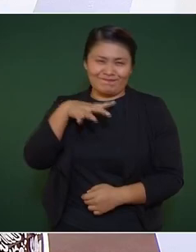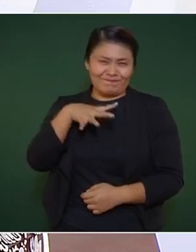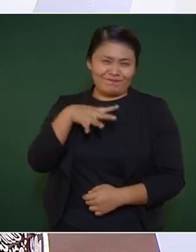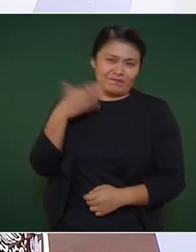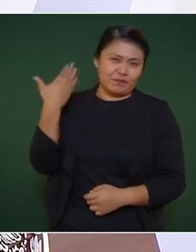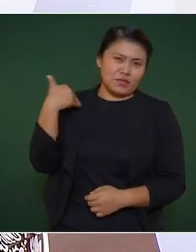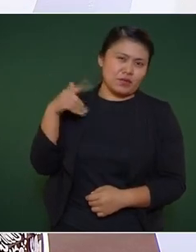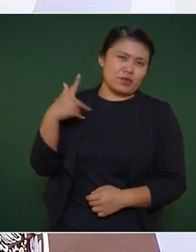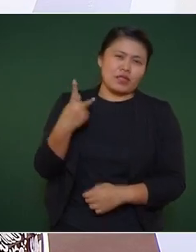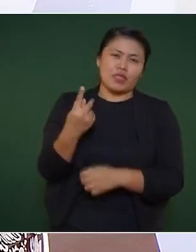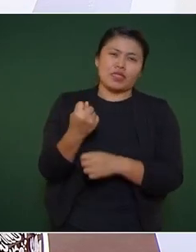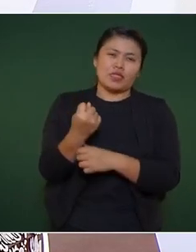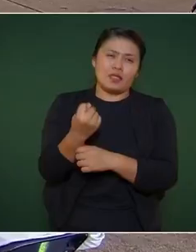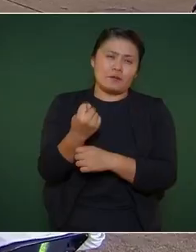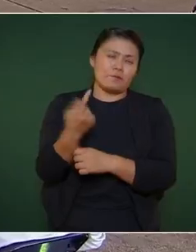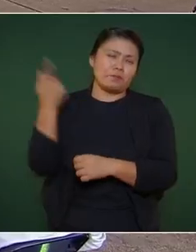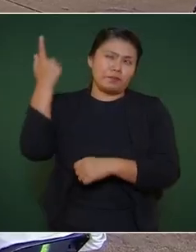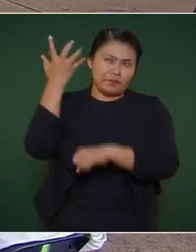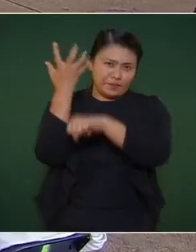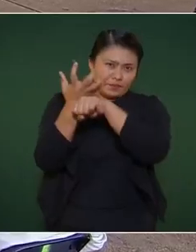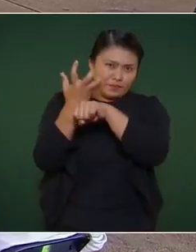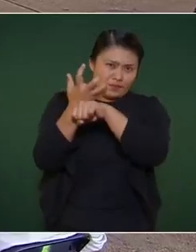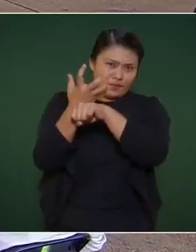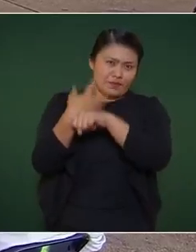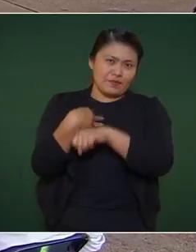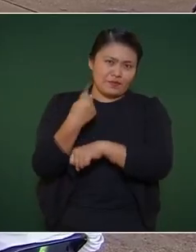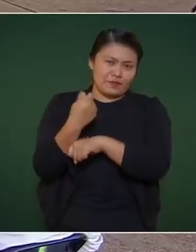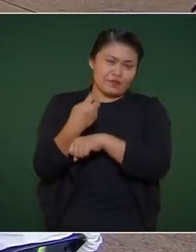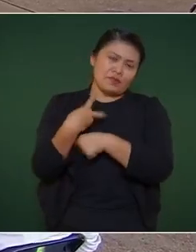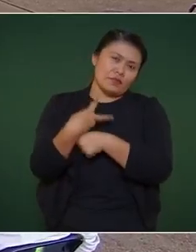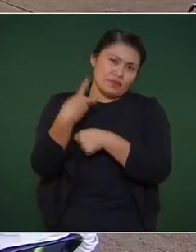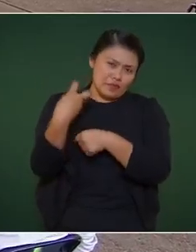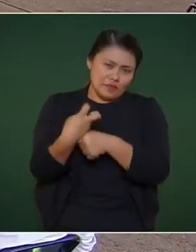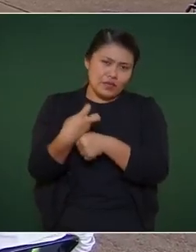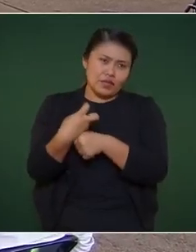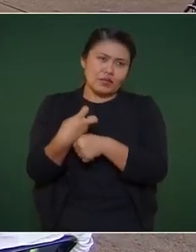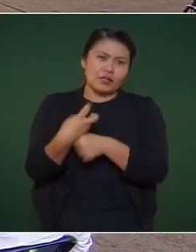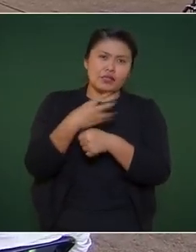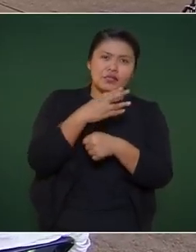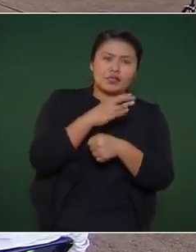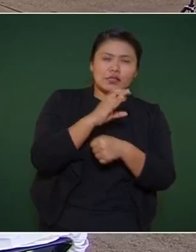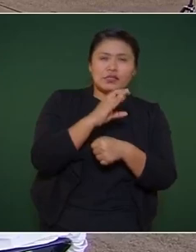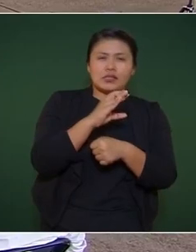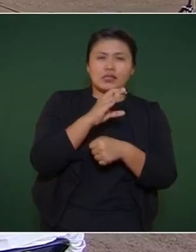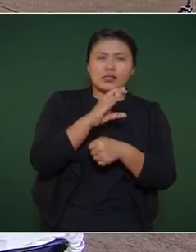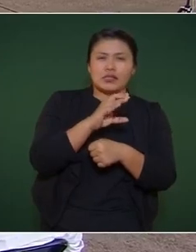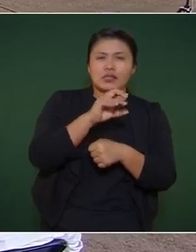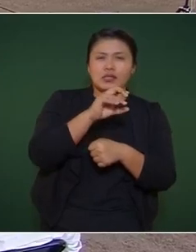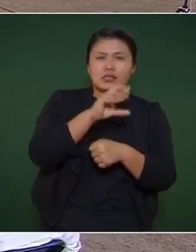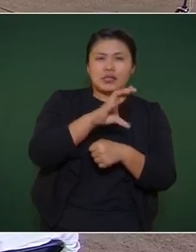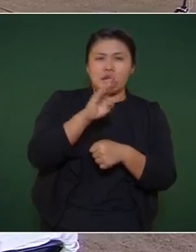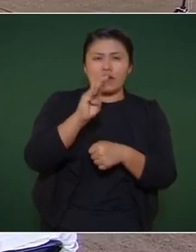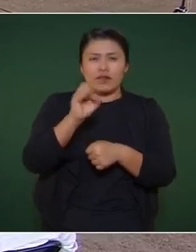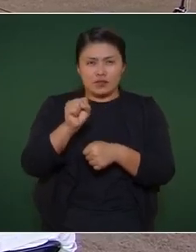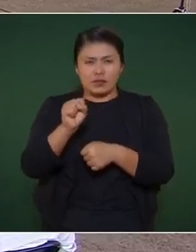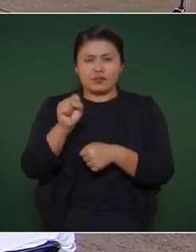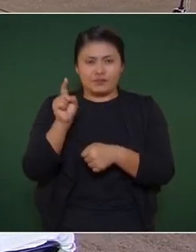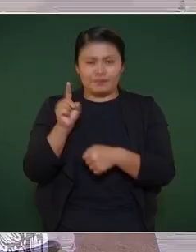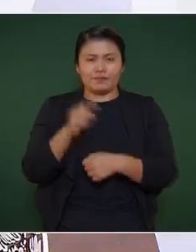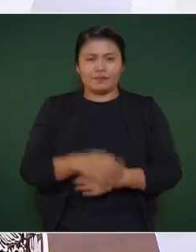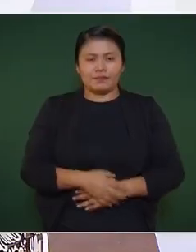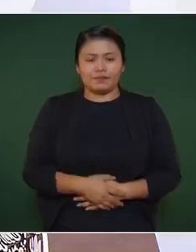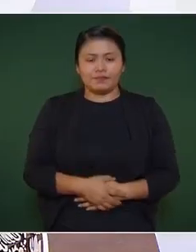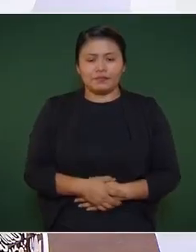un canal de televisión de Estados Unidos, CBS. Es un programa que se